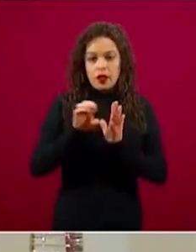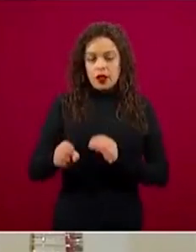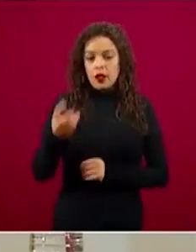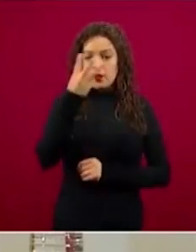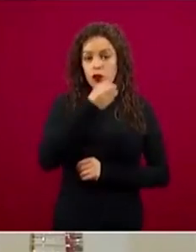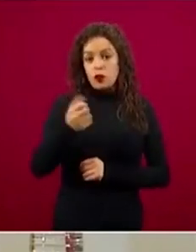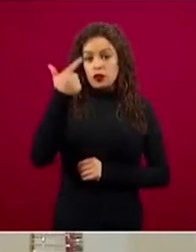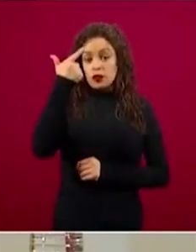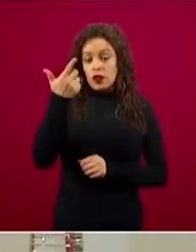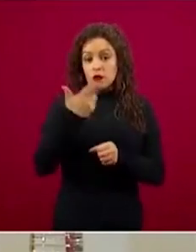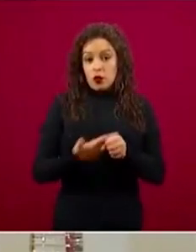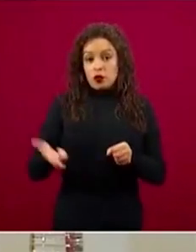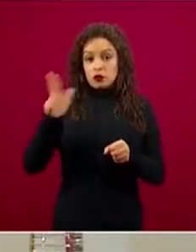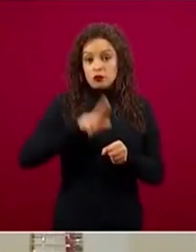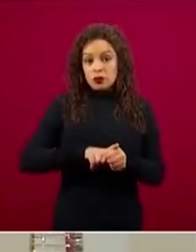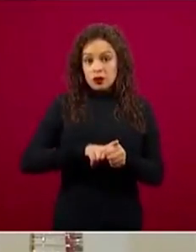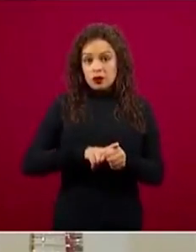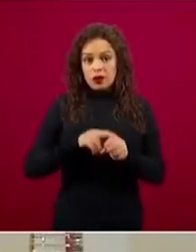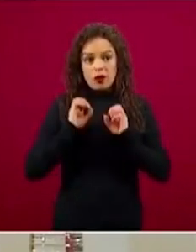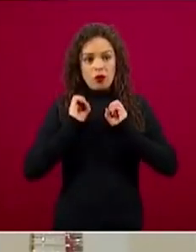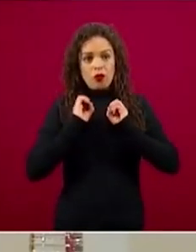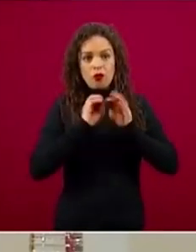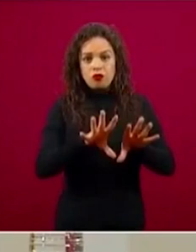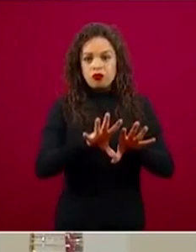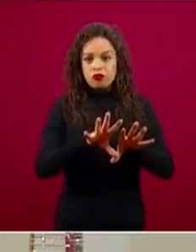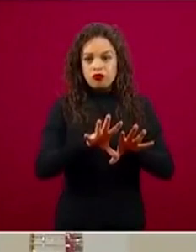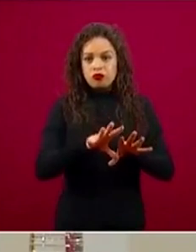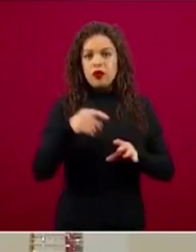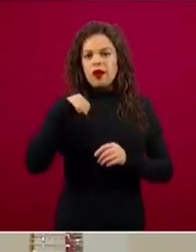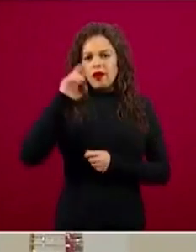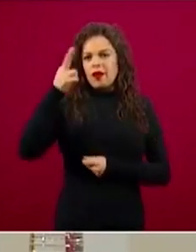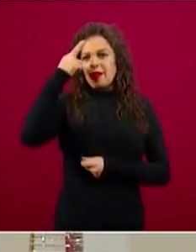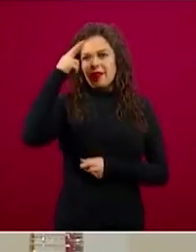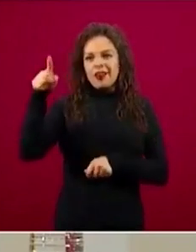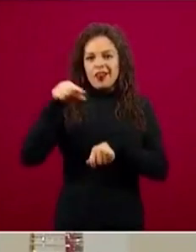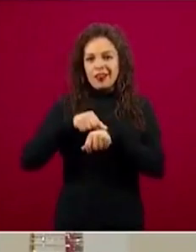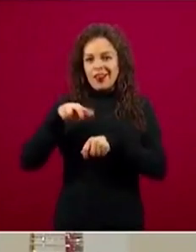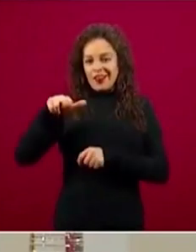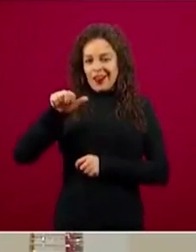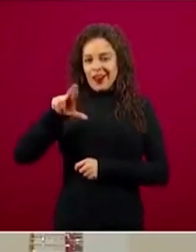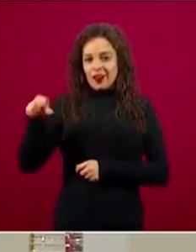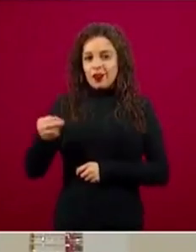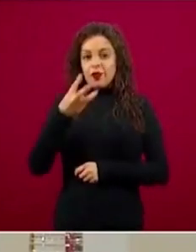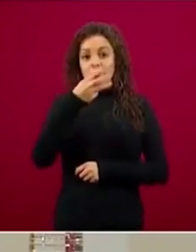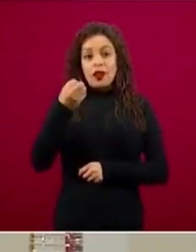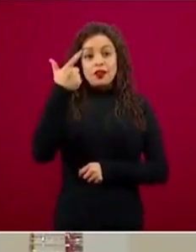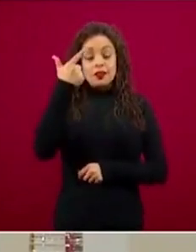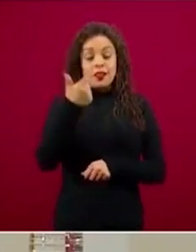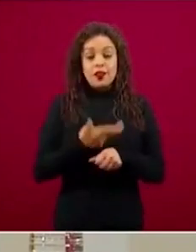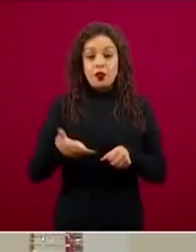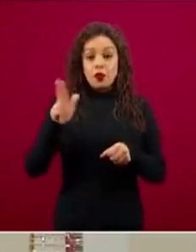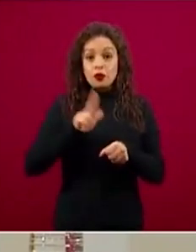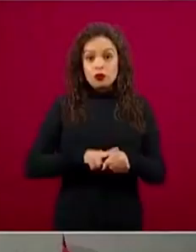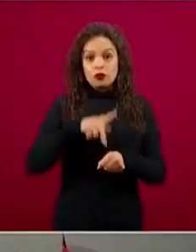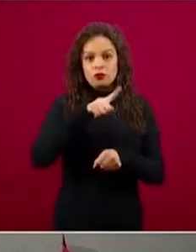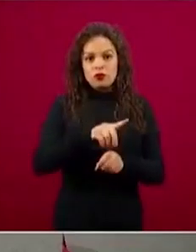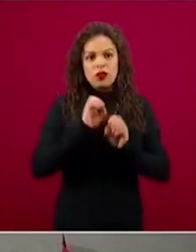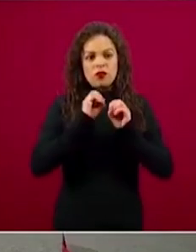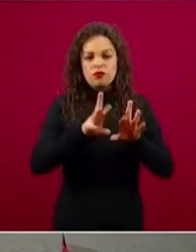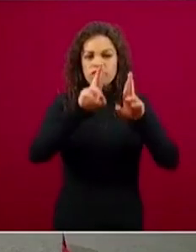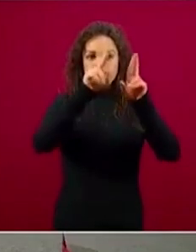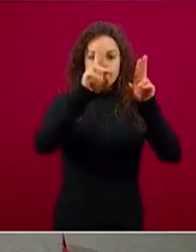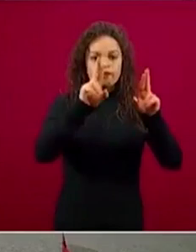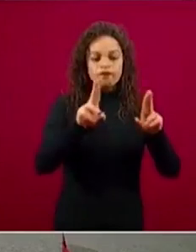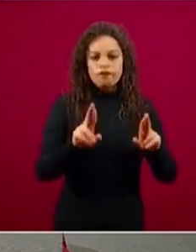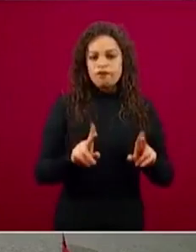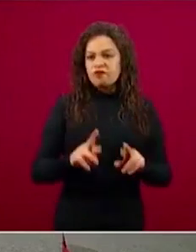hospitales quedaron abandonados, ahorita me acordé del doctor Narro, 307 hospitales quedaron abandonados en la administración inmediata anterior,